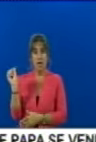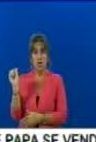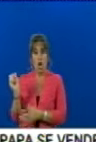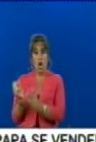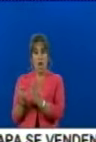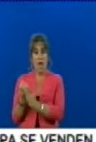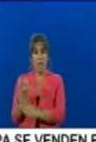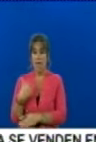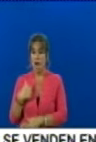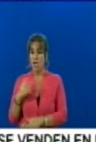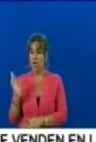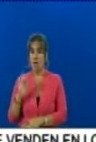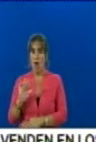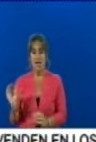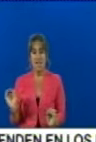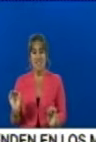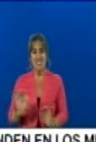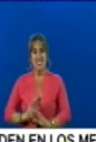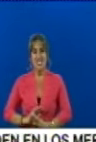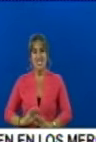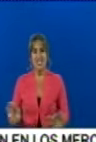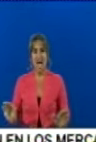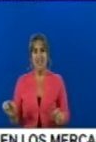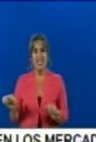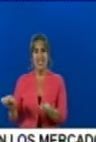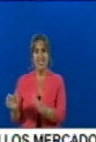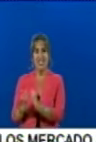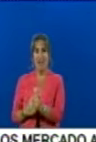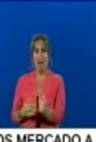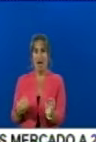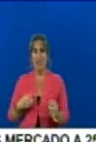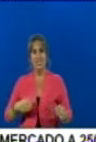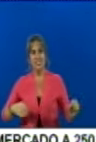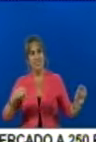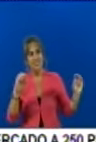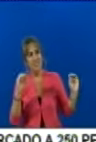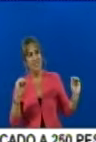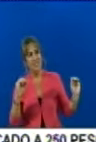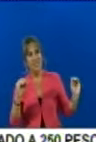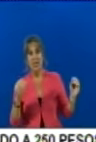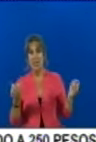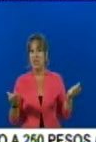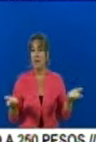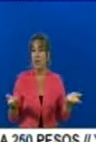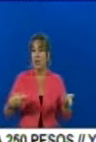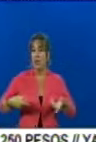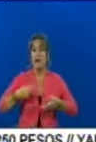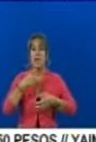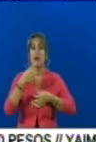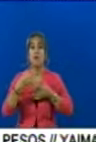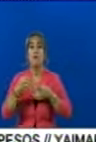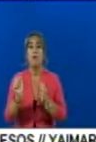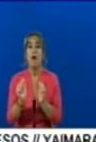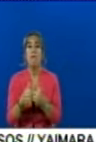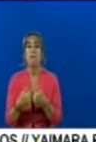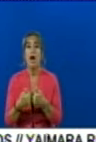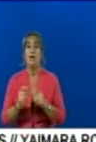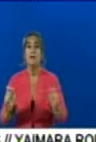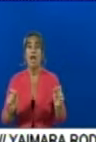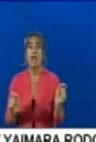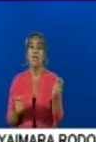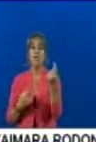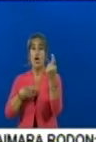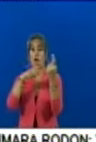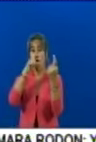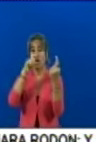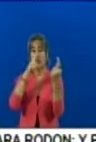Maya no han llevado ningún producto de este mes. Le están haciendo entender incluso a la población que el pan será solo para